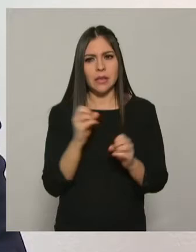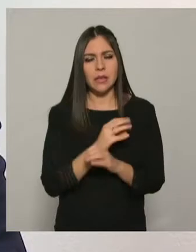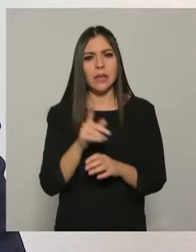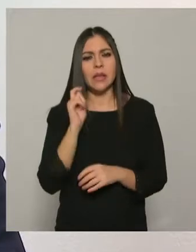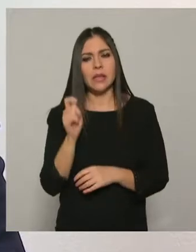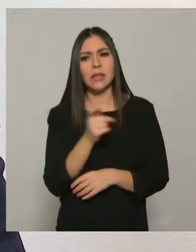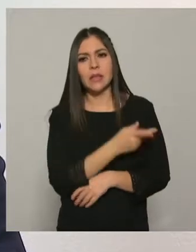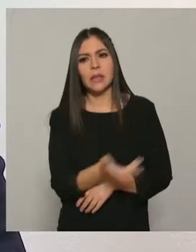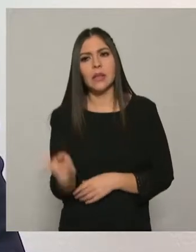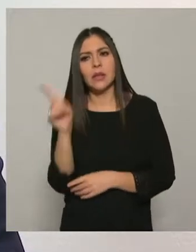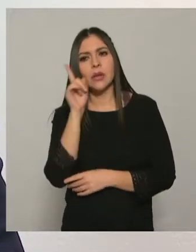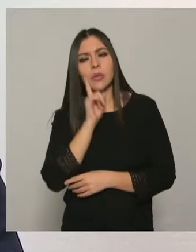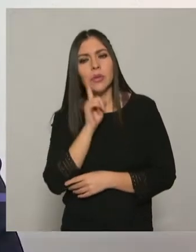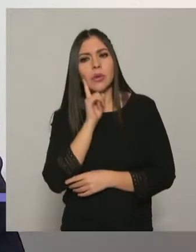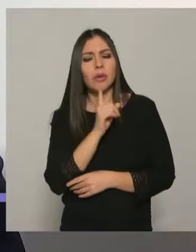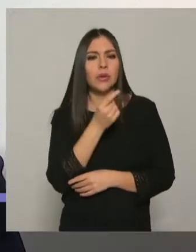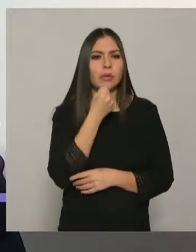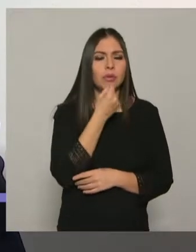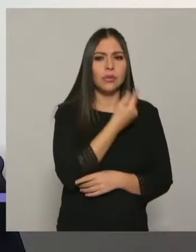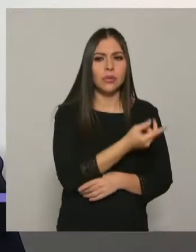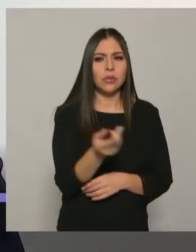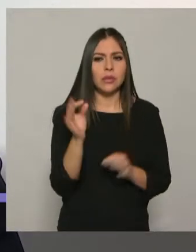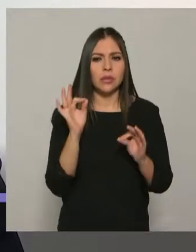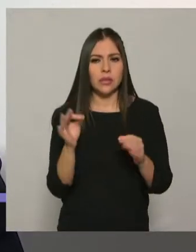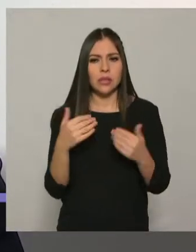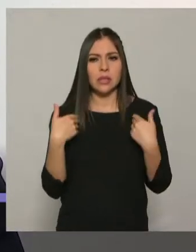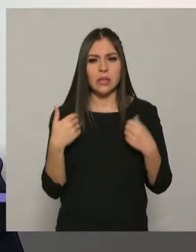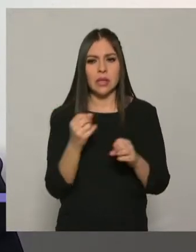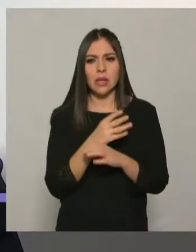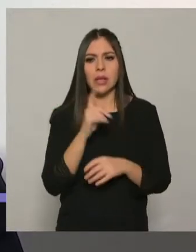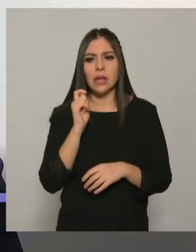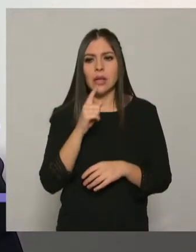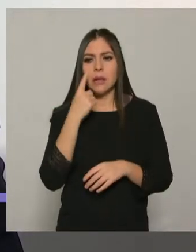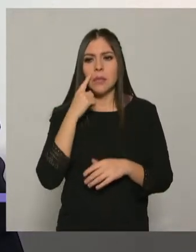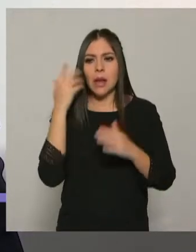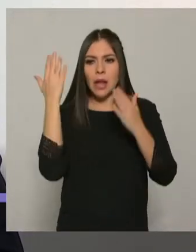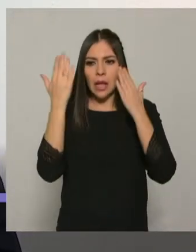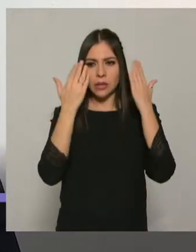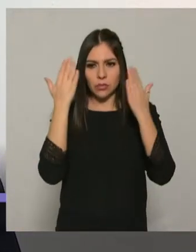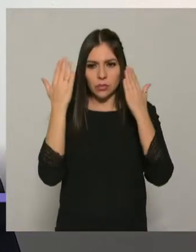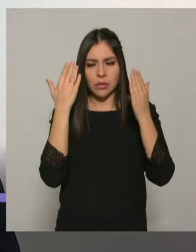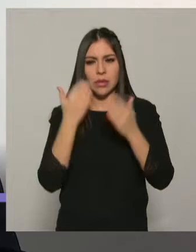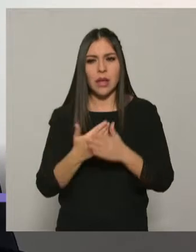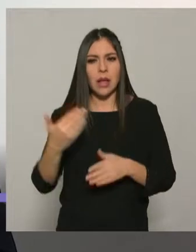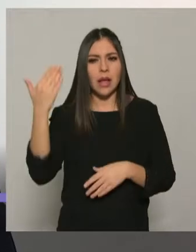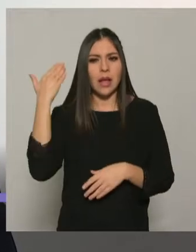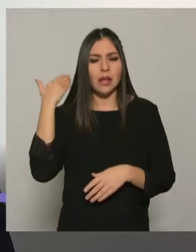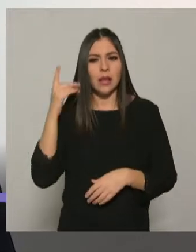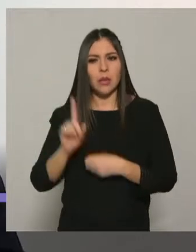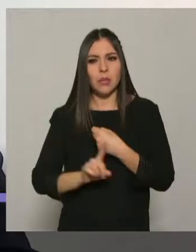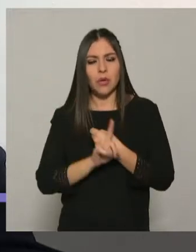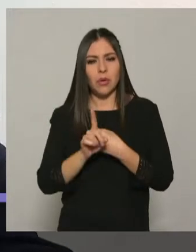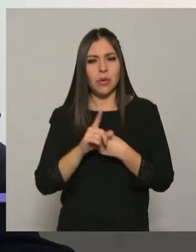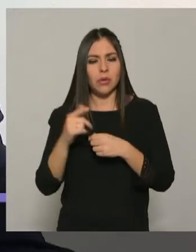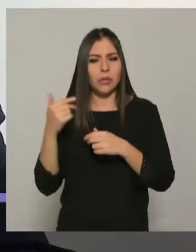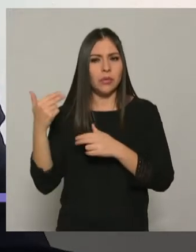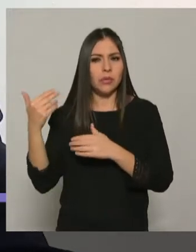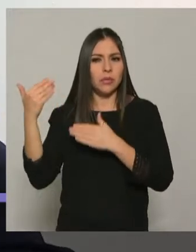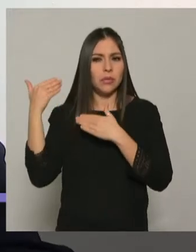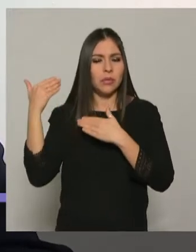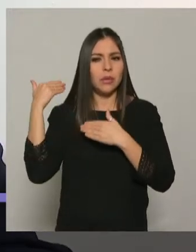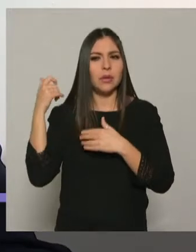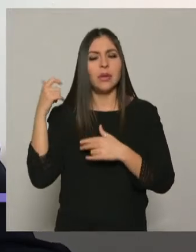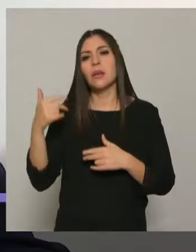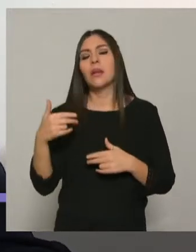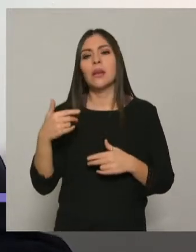niñas de estudiar. Uno de los grandes problemas que tenemos con las generaciones anteriores de personas trans es que a la hora de pasar de